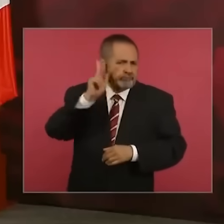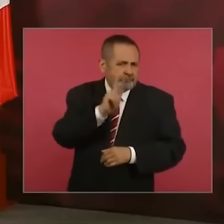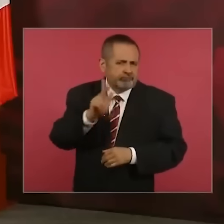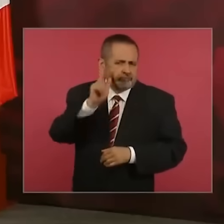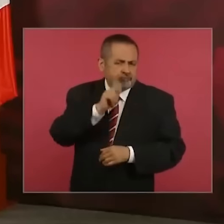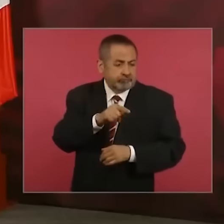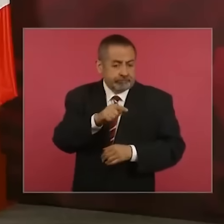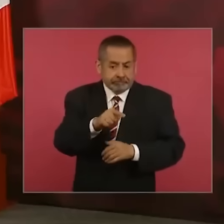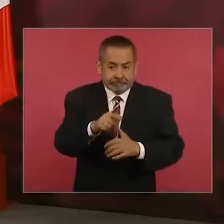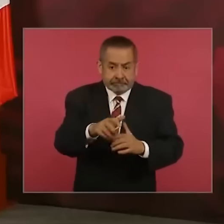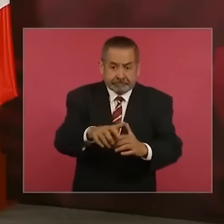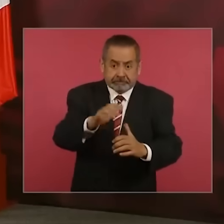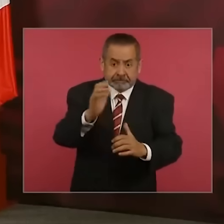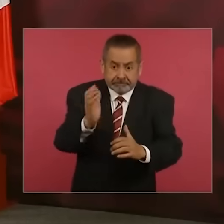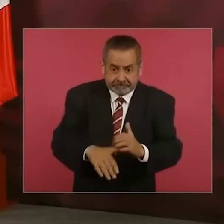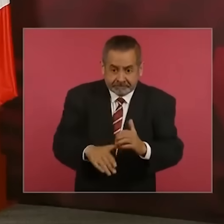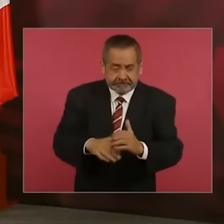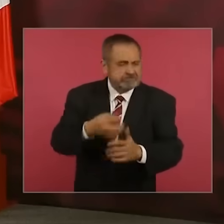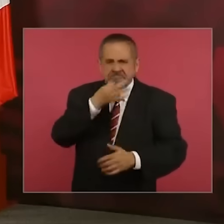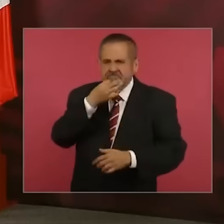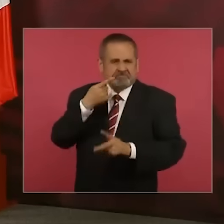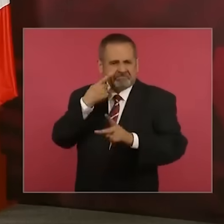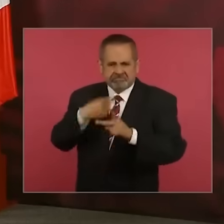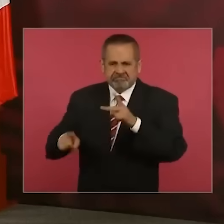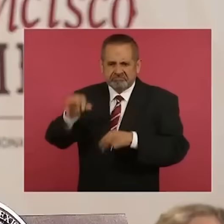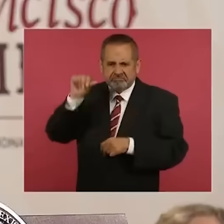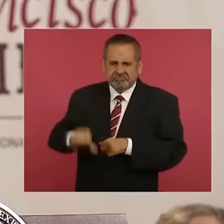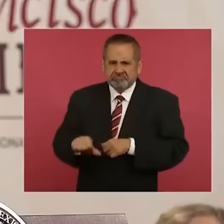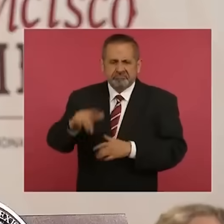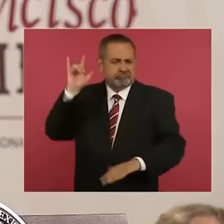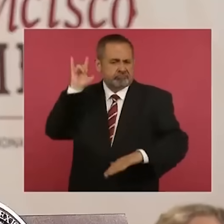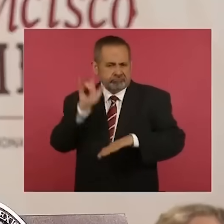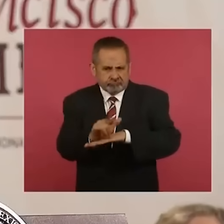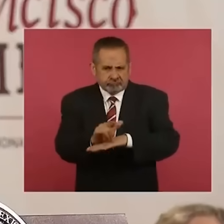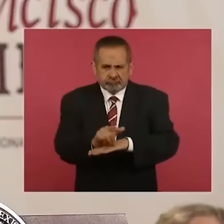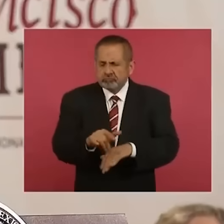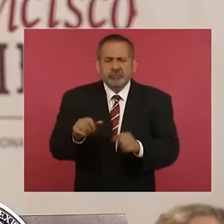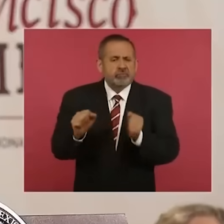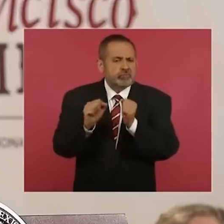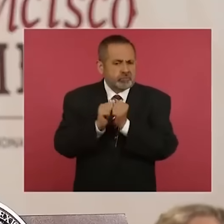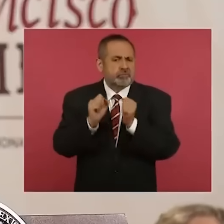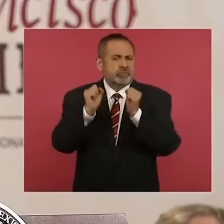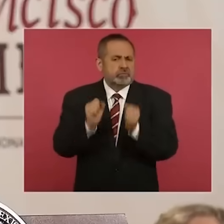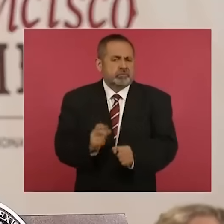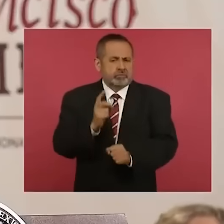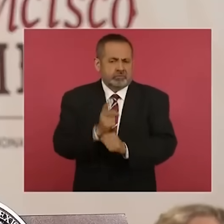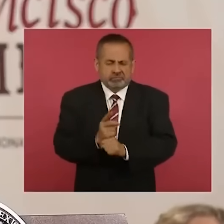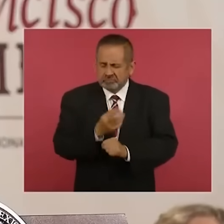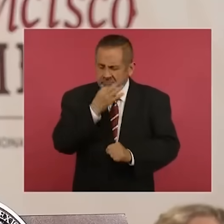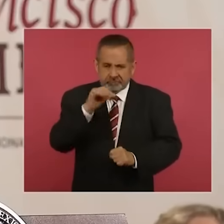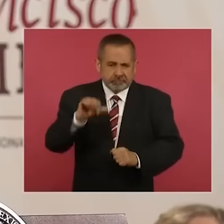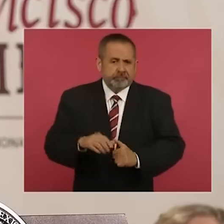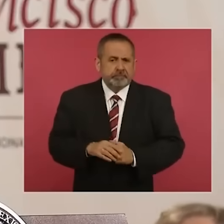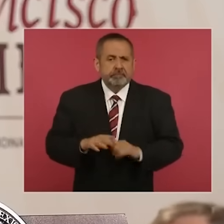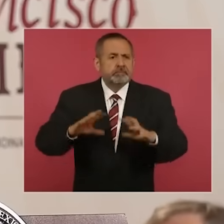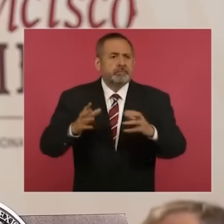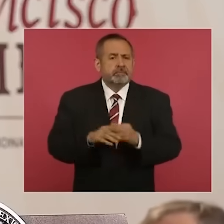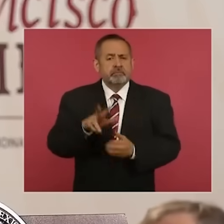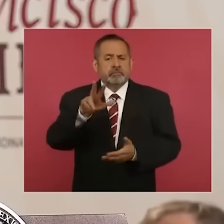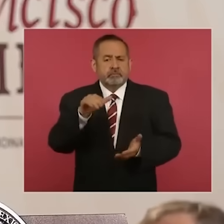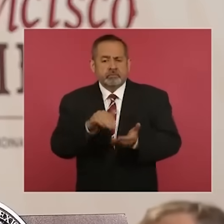terminada la construcción, el aeropuerto inicie operaciones de manera segura y eficiente. Aquí tenemos comprometidos más de